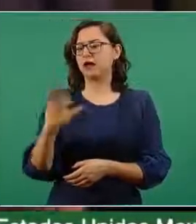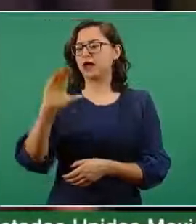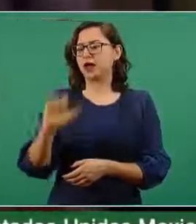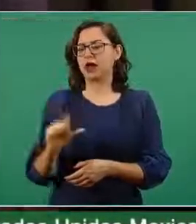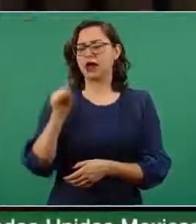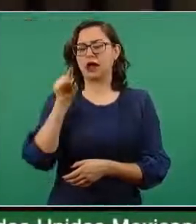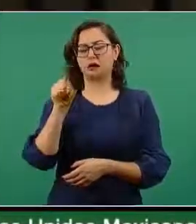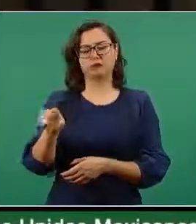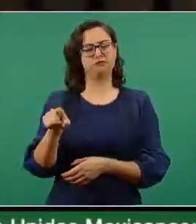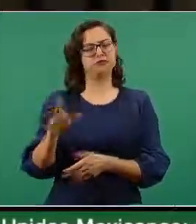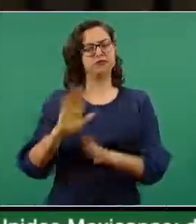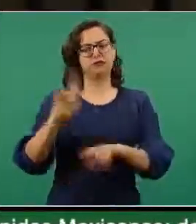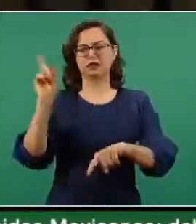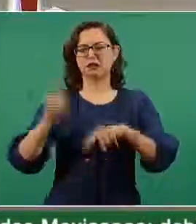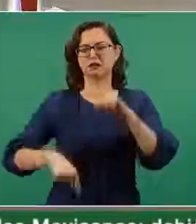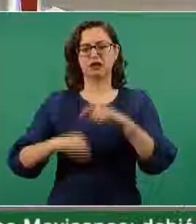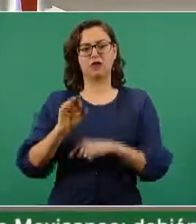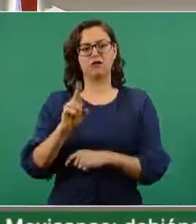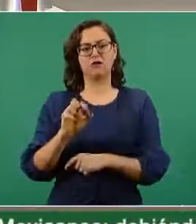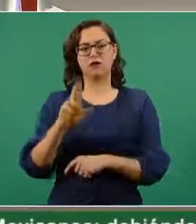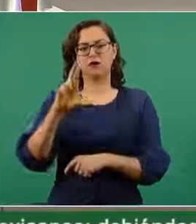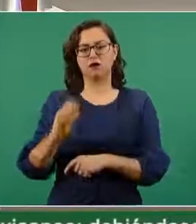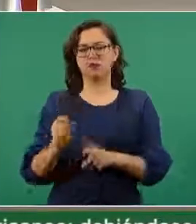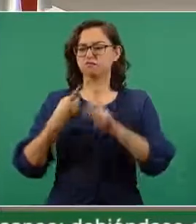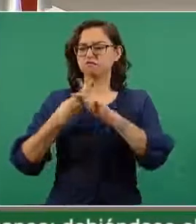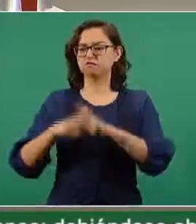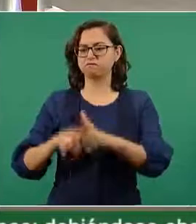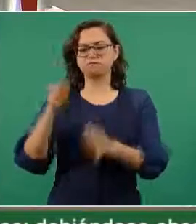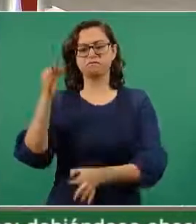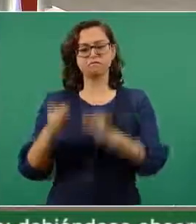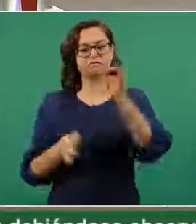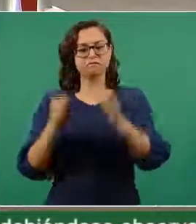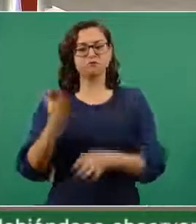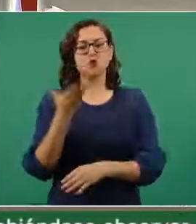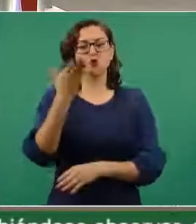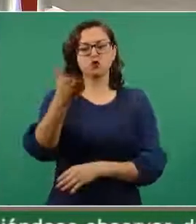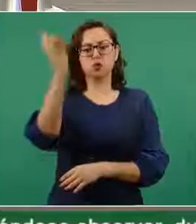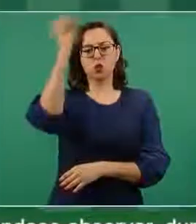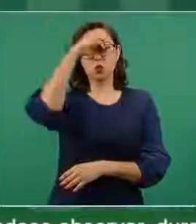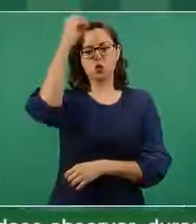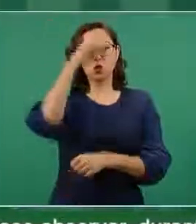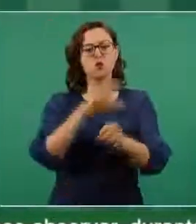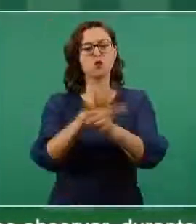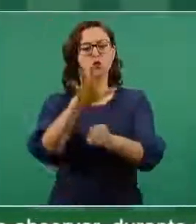en la comisión en la Cámara de Diputados? Pues no tengo